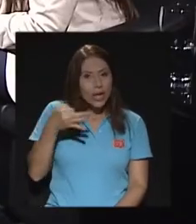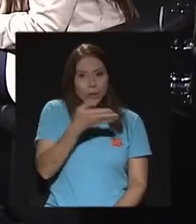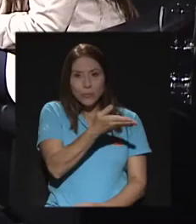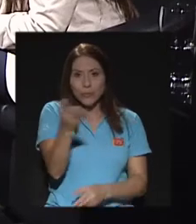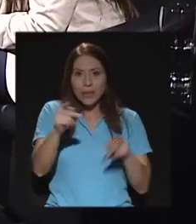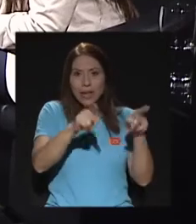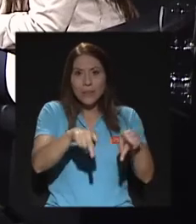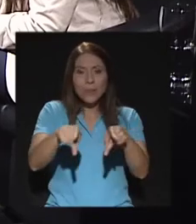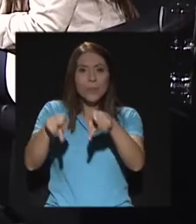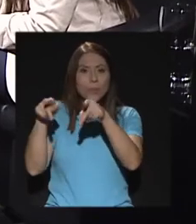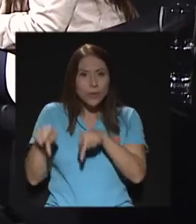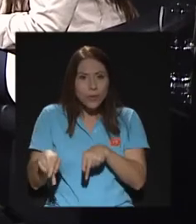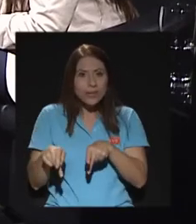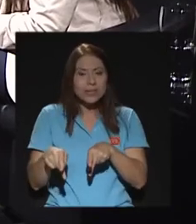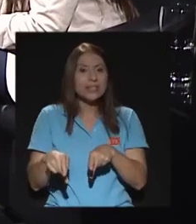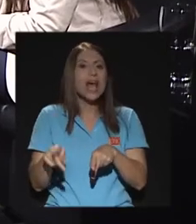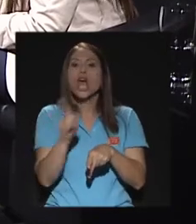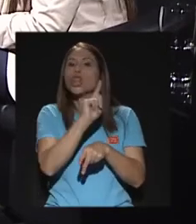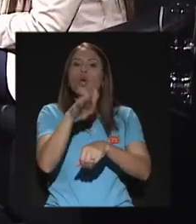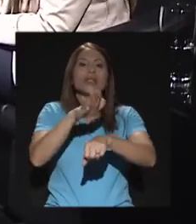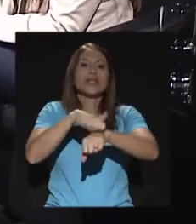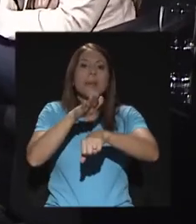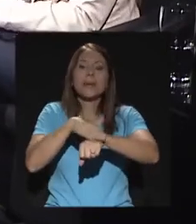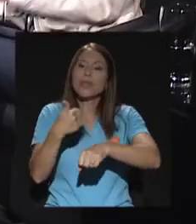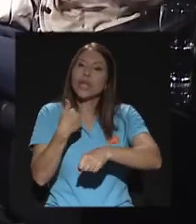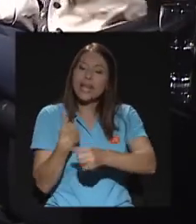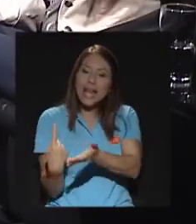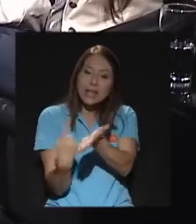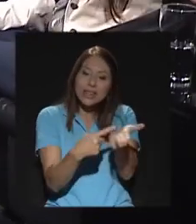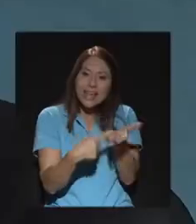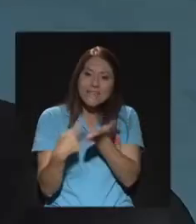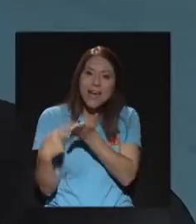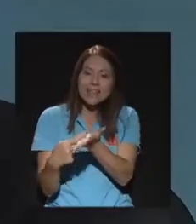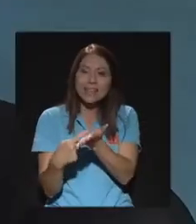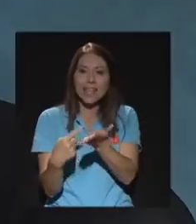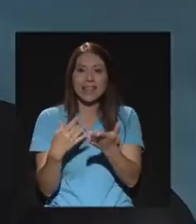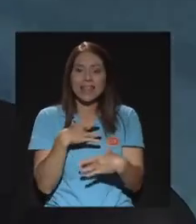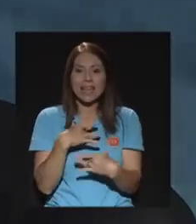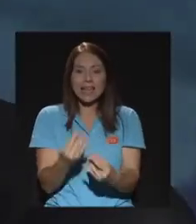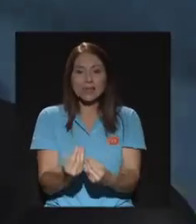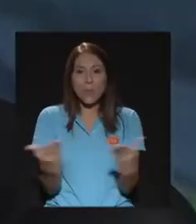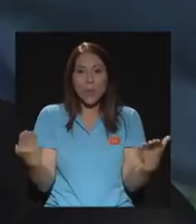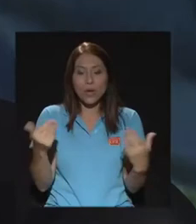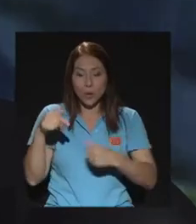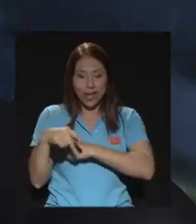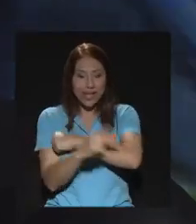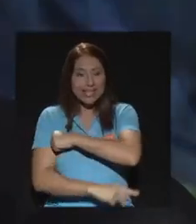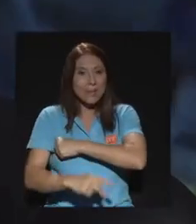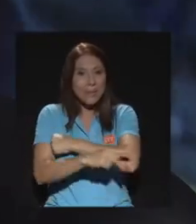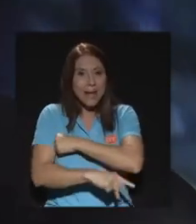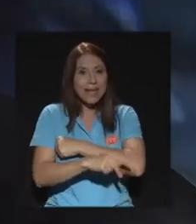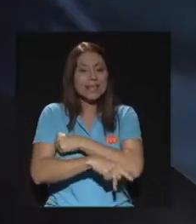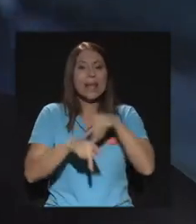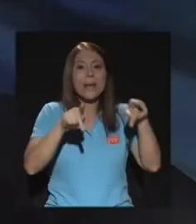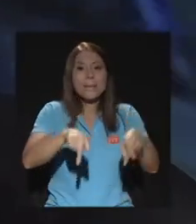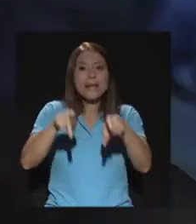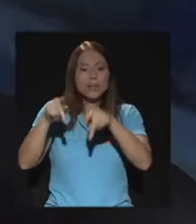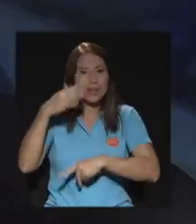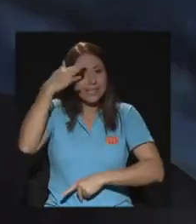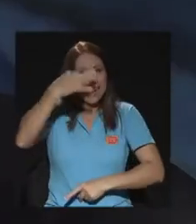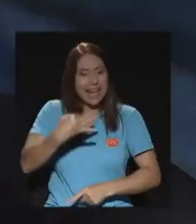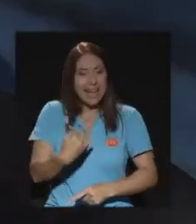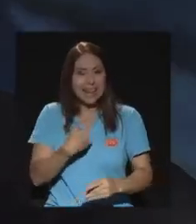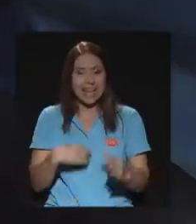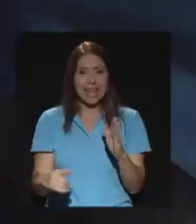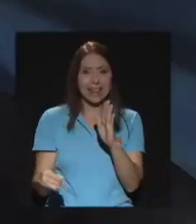ha expropiado un debate y una discusión que es de interés público. Así es. En este país, quienes se consideran que tienen el derecho